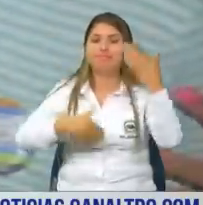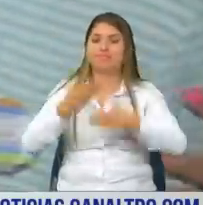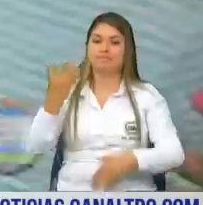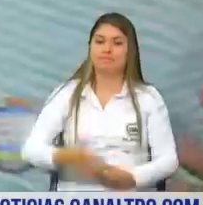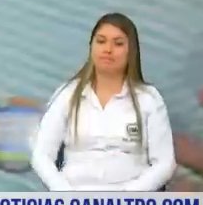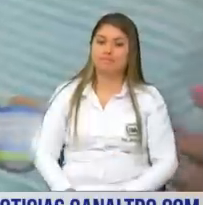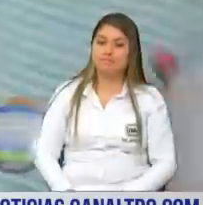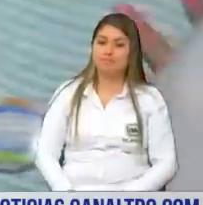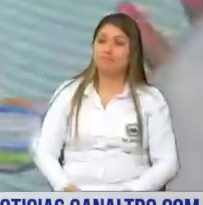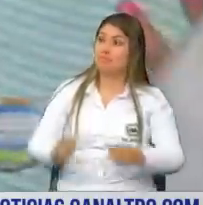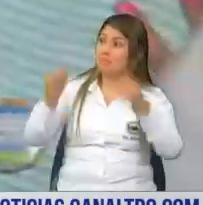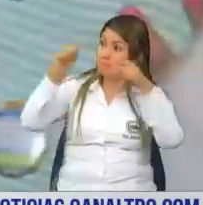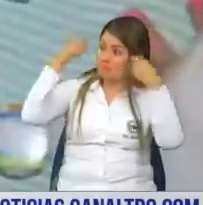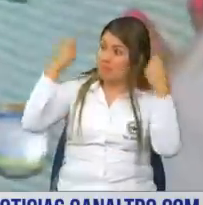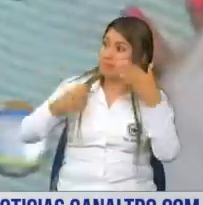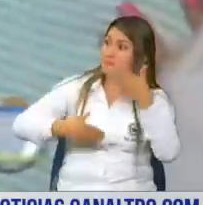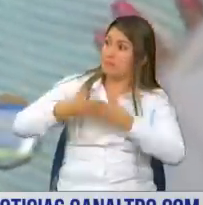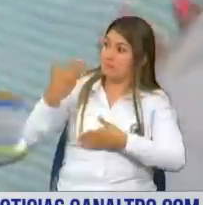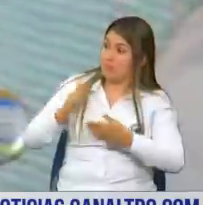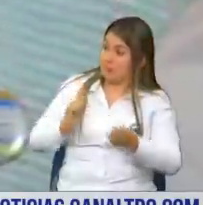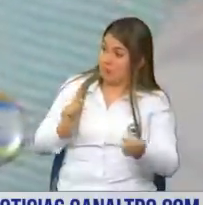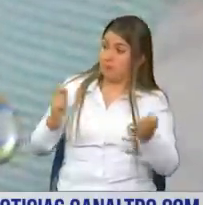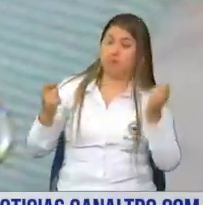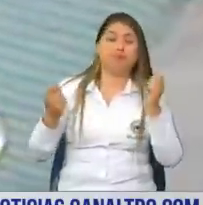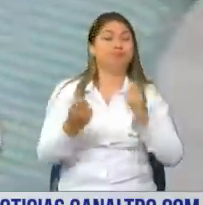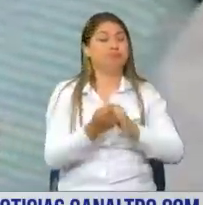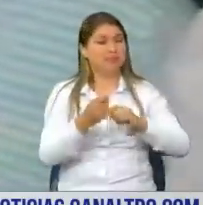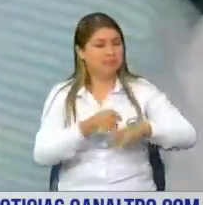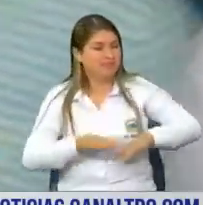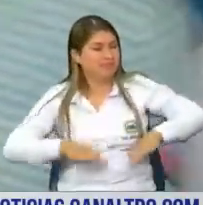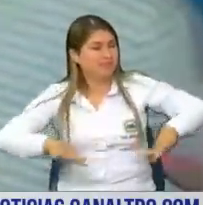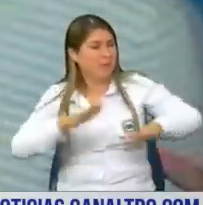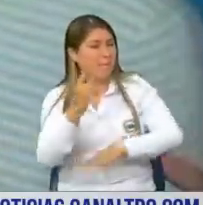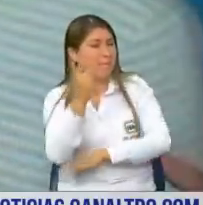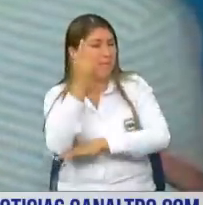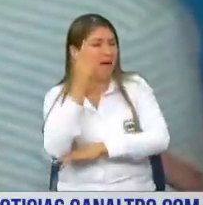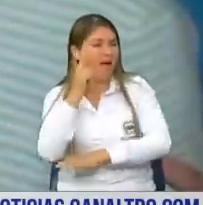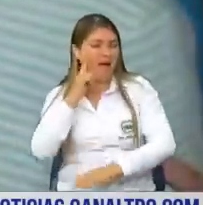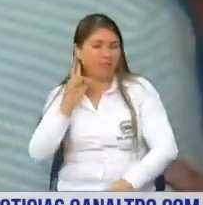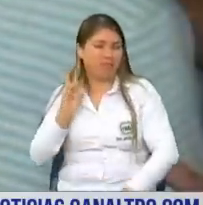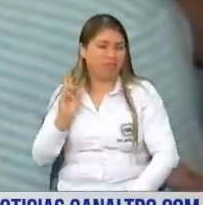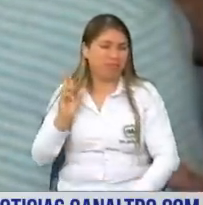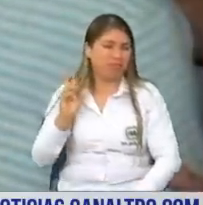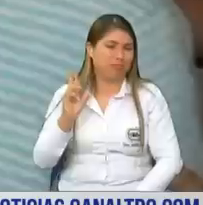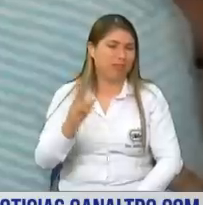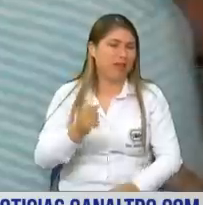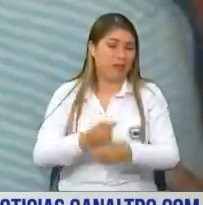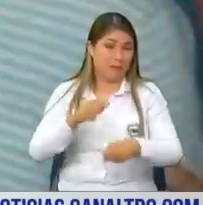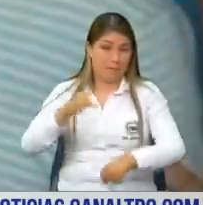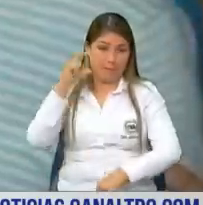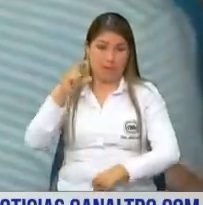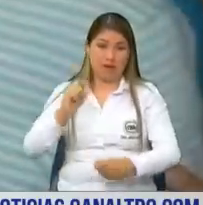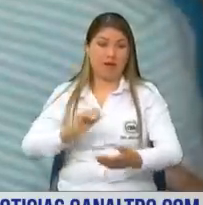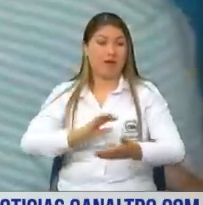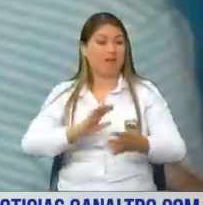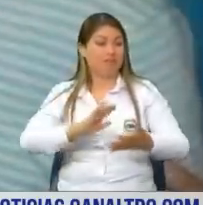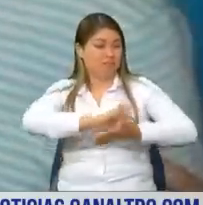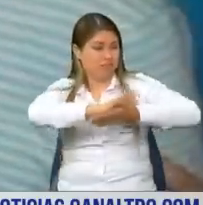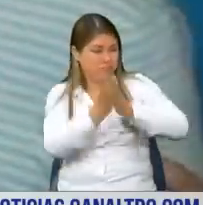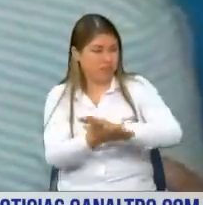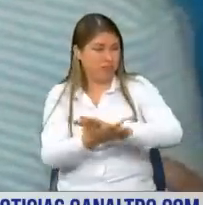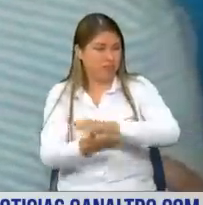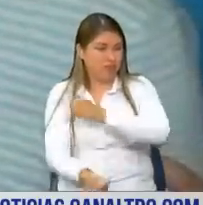la meta inicial cambiando el esquema de política que se abre con el que se ha venido trabajando en conjunto acaba la